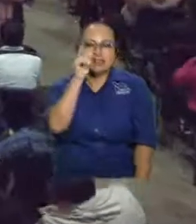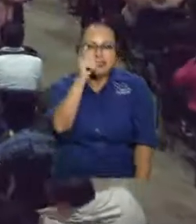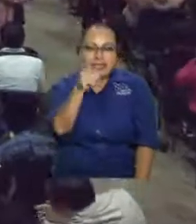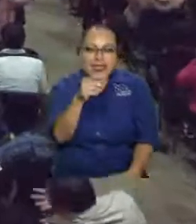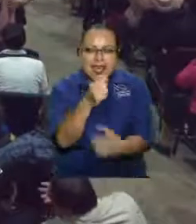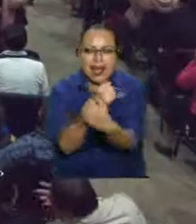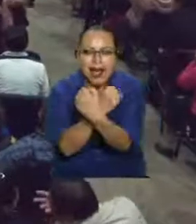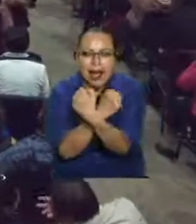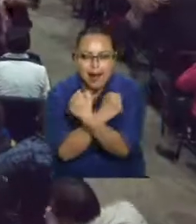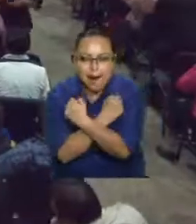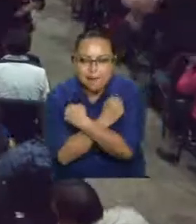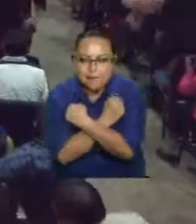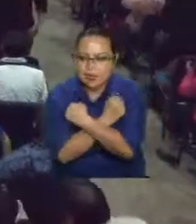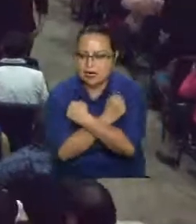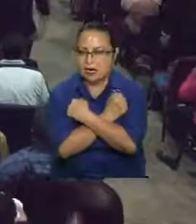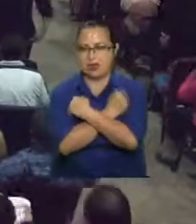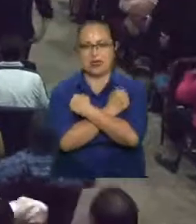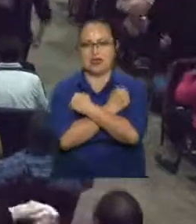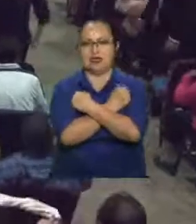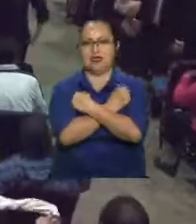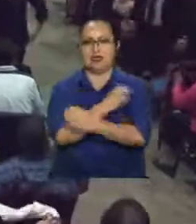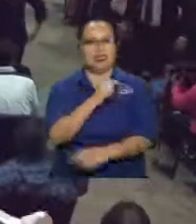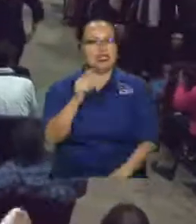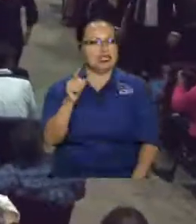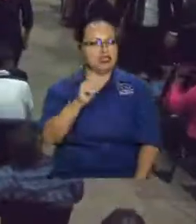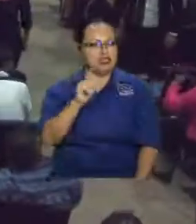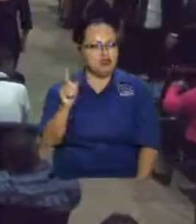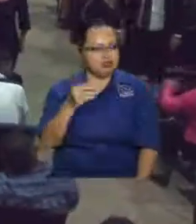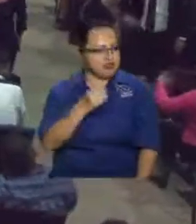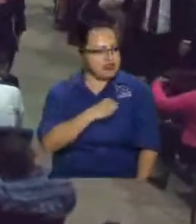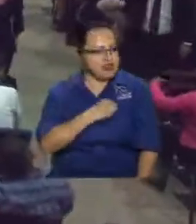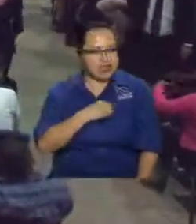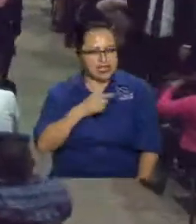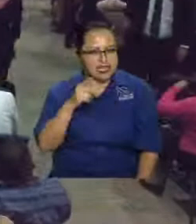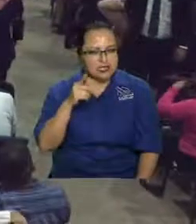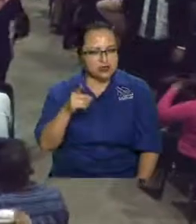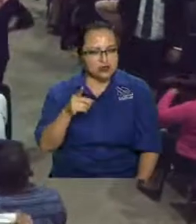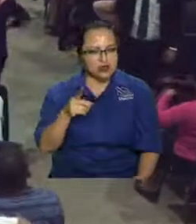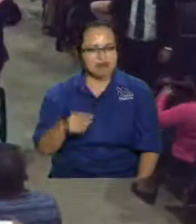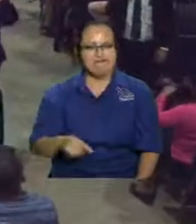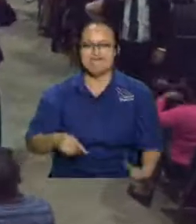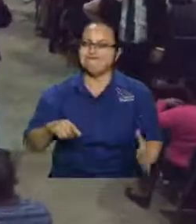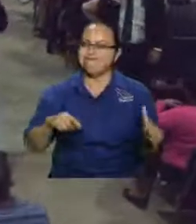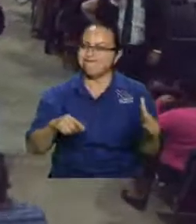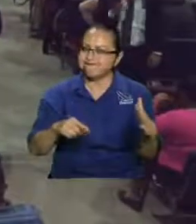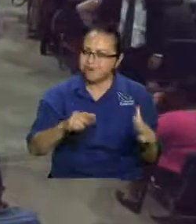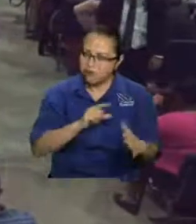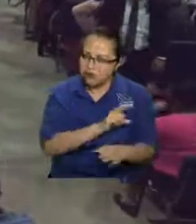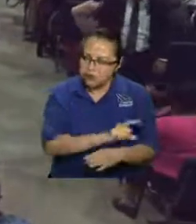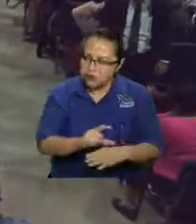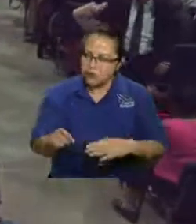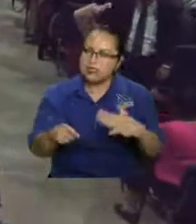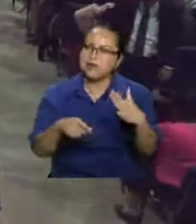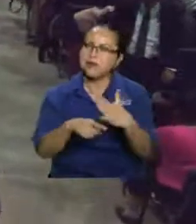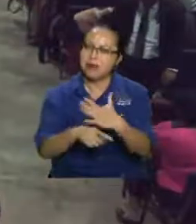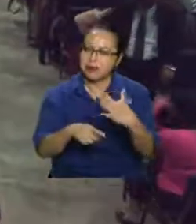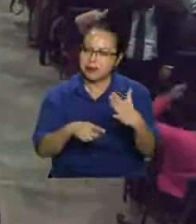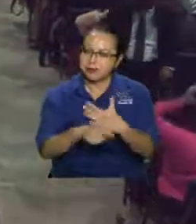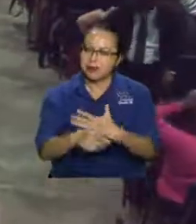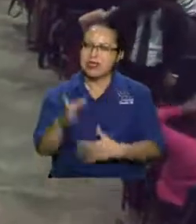Dios te ama y no quiere que estés pasando a tres menos cuartillo. Dios es